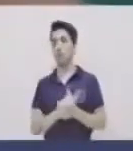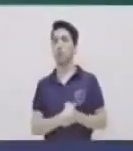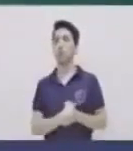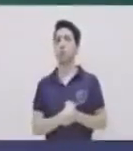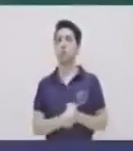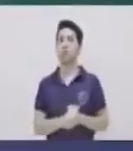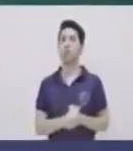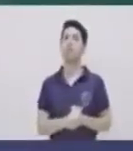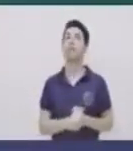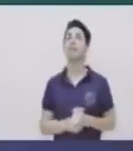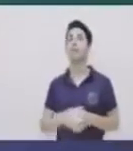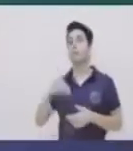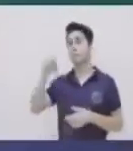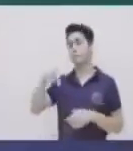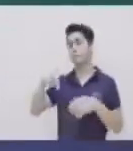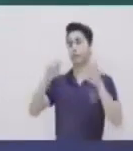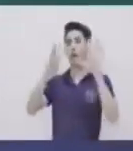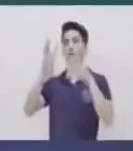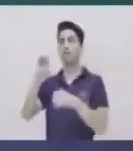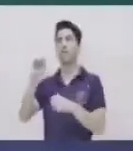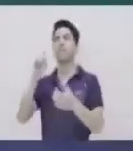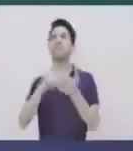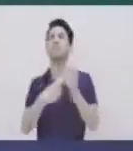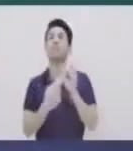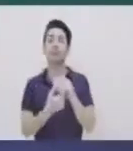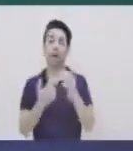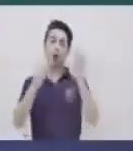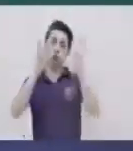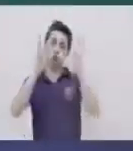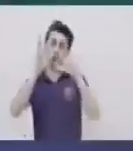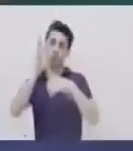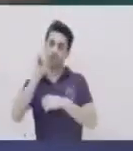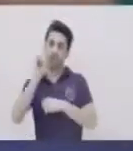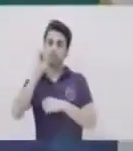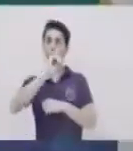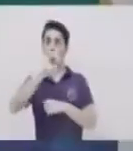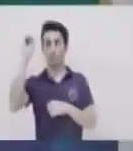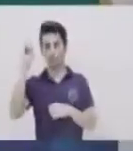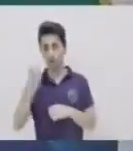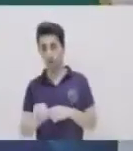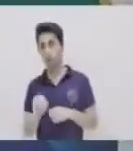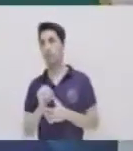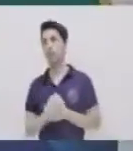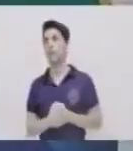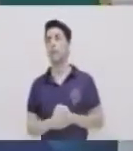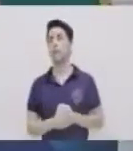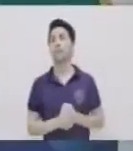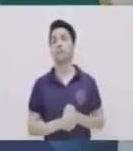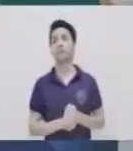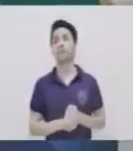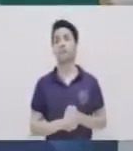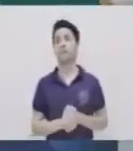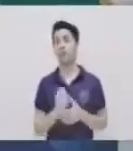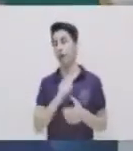89.5. Y el percentil 80, ¿qué dijimos que significaba? El 80%.